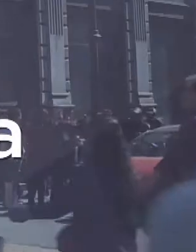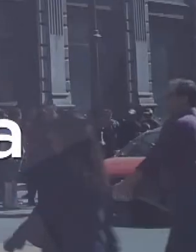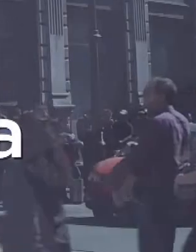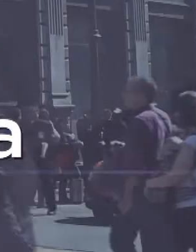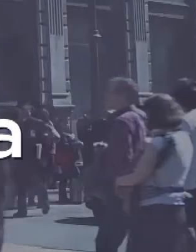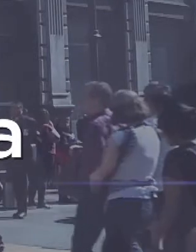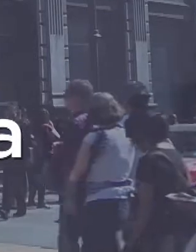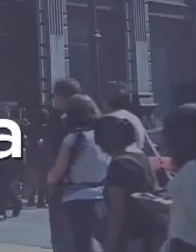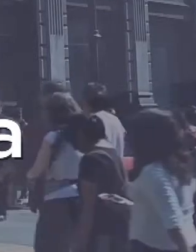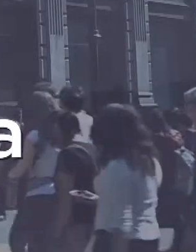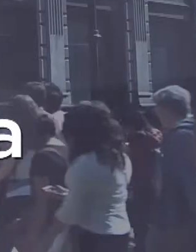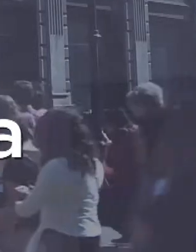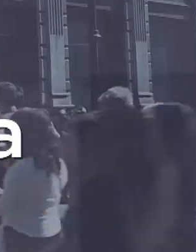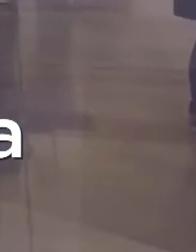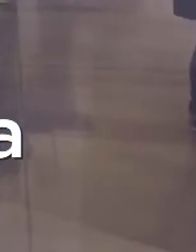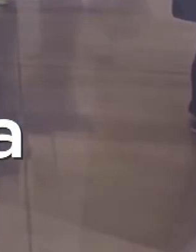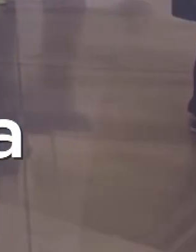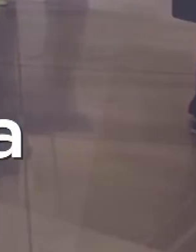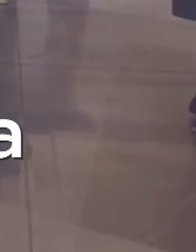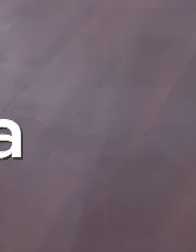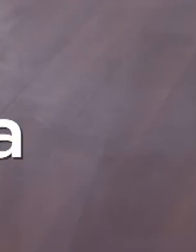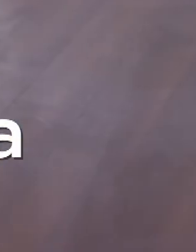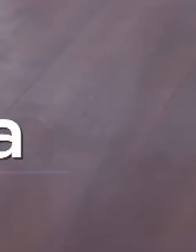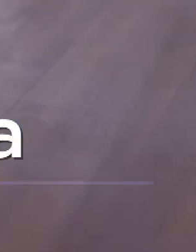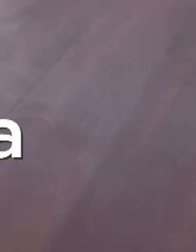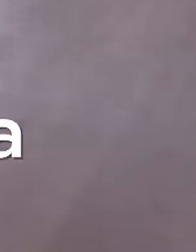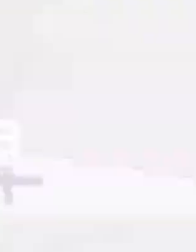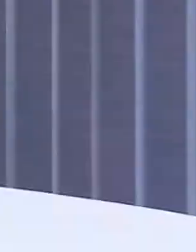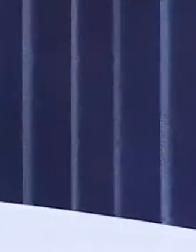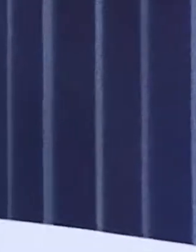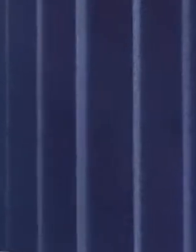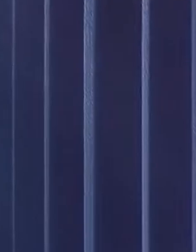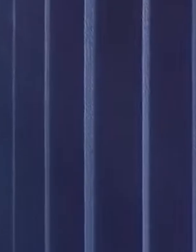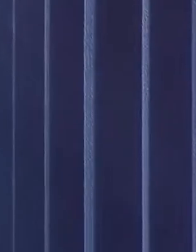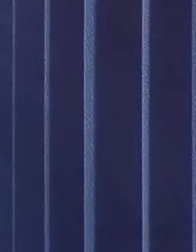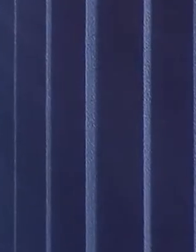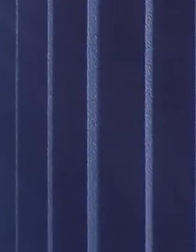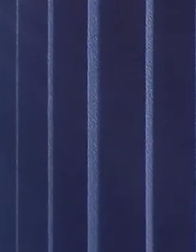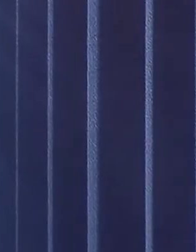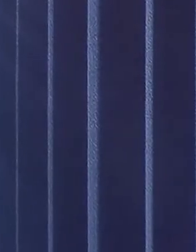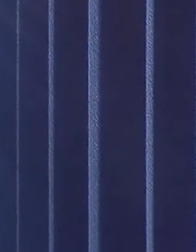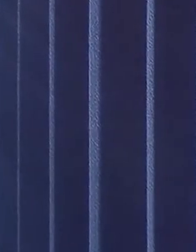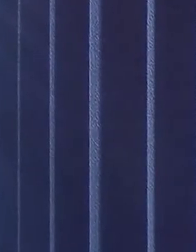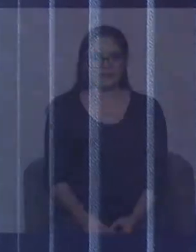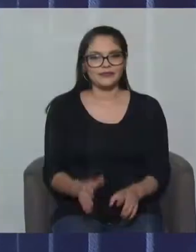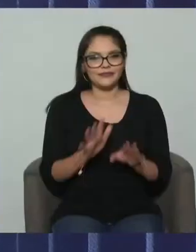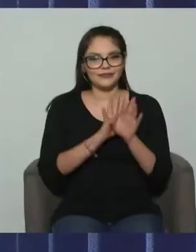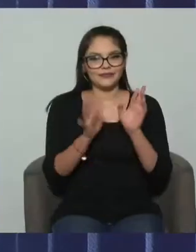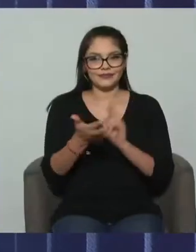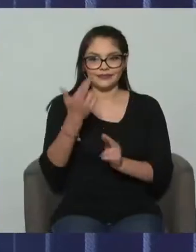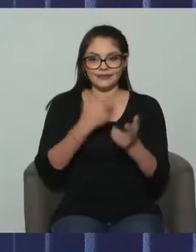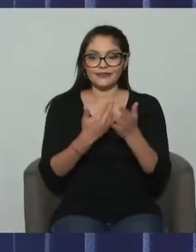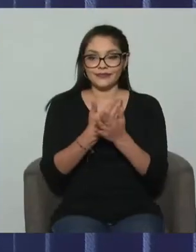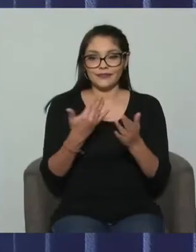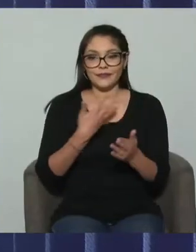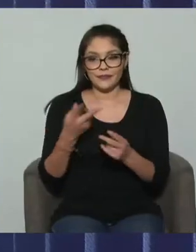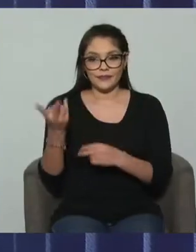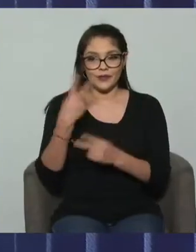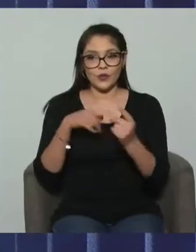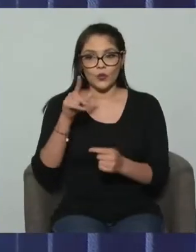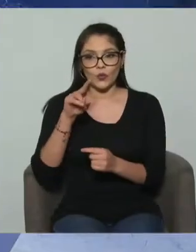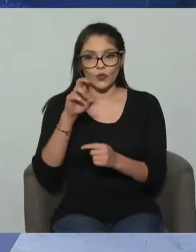tan urgente e importante. Perfecto, pues al contrario, muchísimas gracias, María. Muchísimas gracias. Hasta luego, no, que estés bien, gracias. Ella es Dioema Angeú,